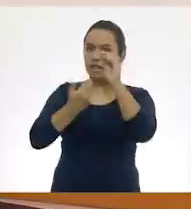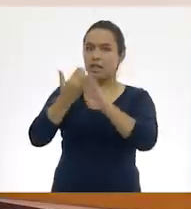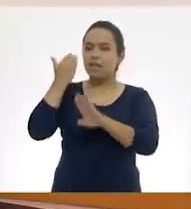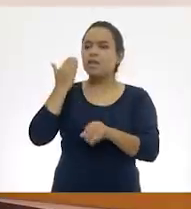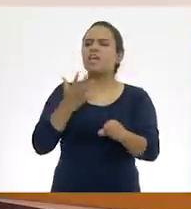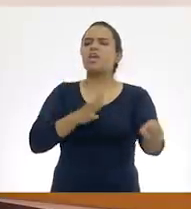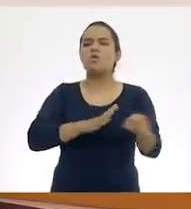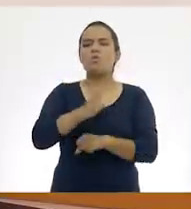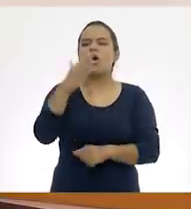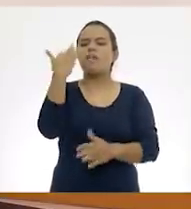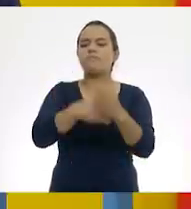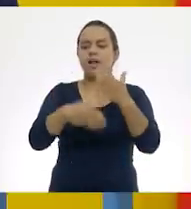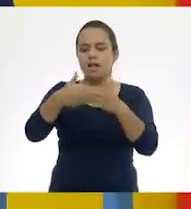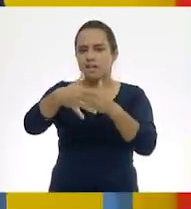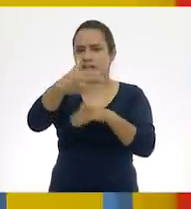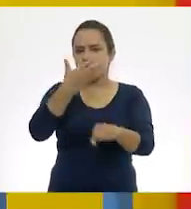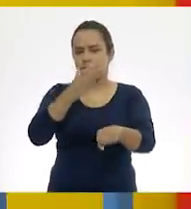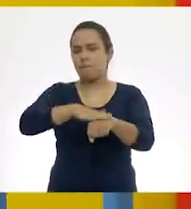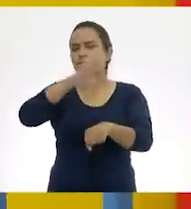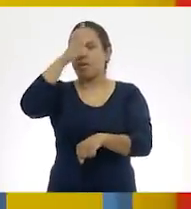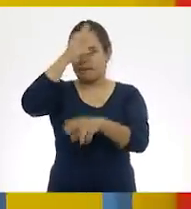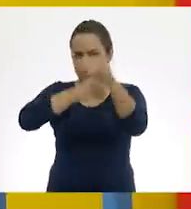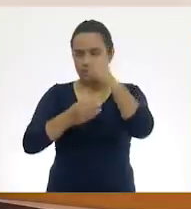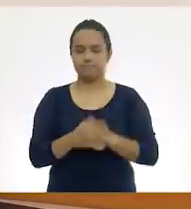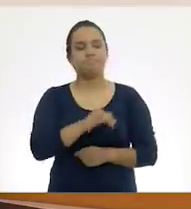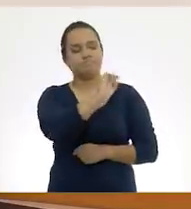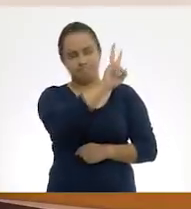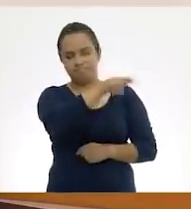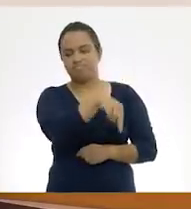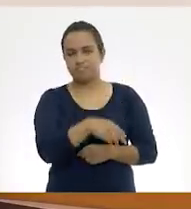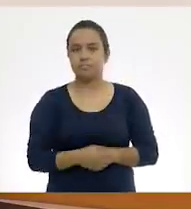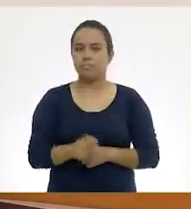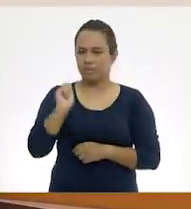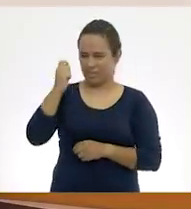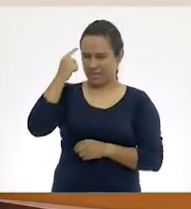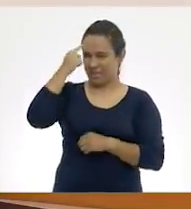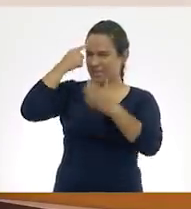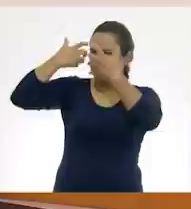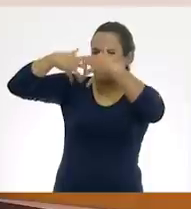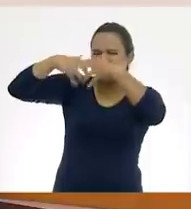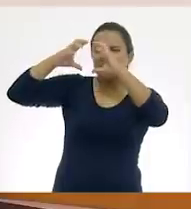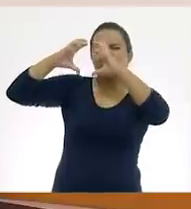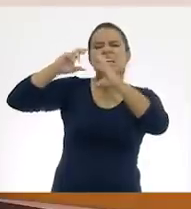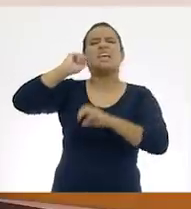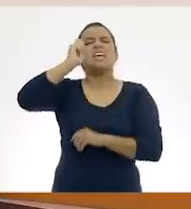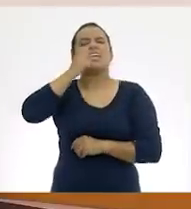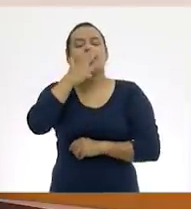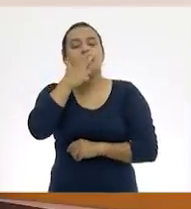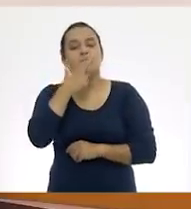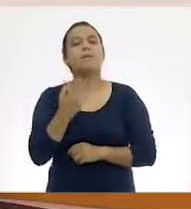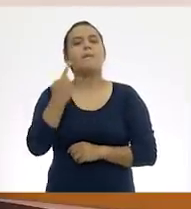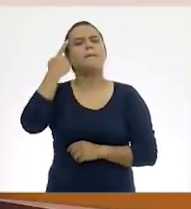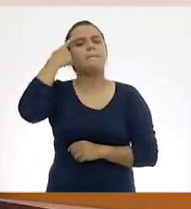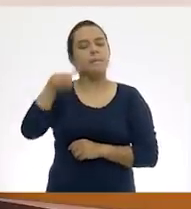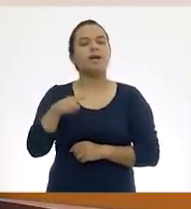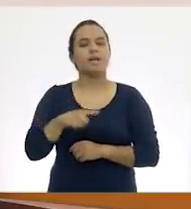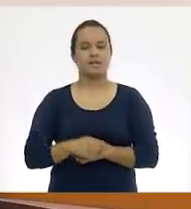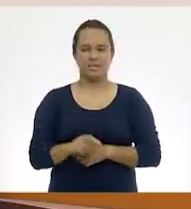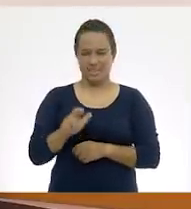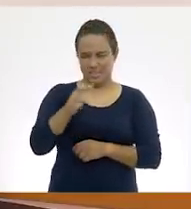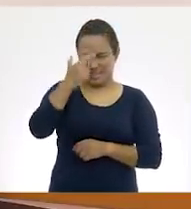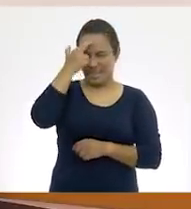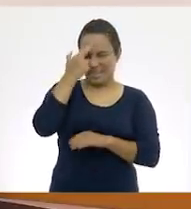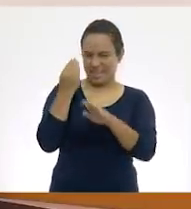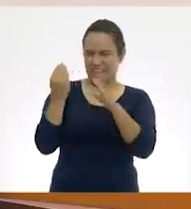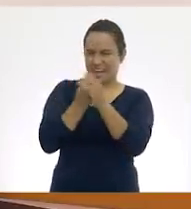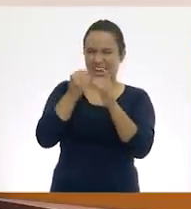falta por aprender. Tienes toda la razón. Muy bien. La función del cerebro, recuerda que es tener el control, como vimos en